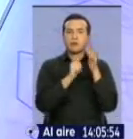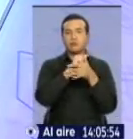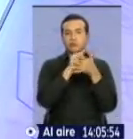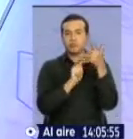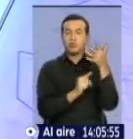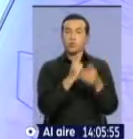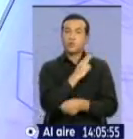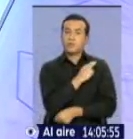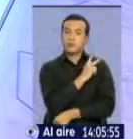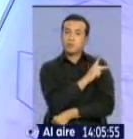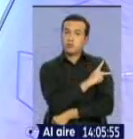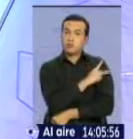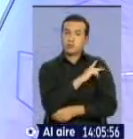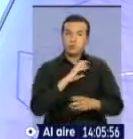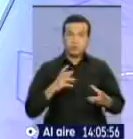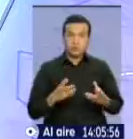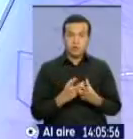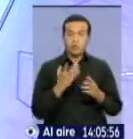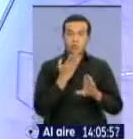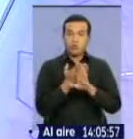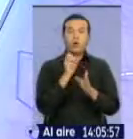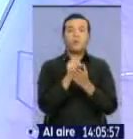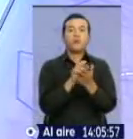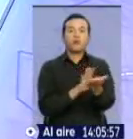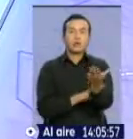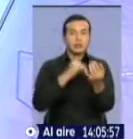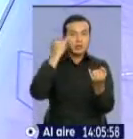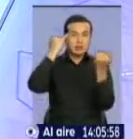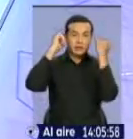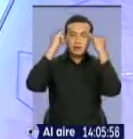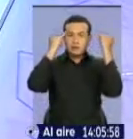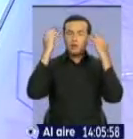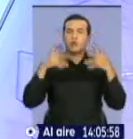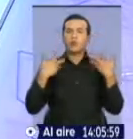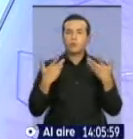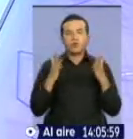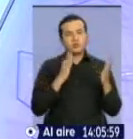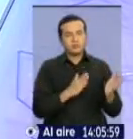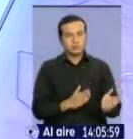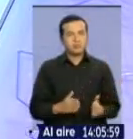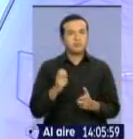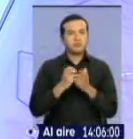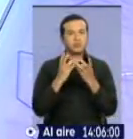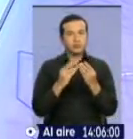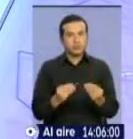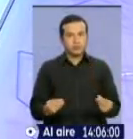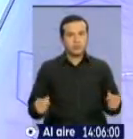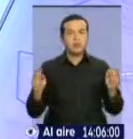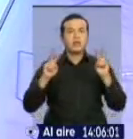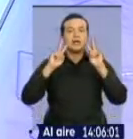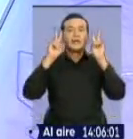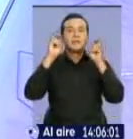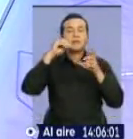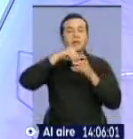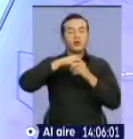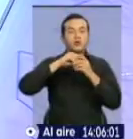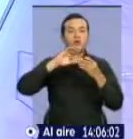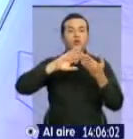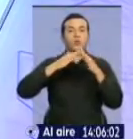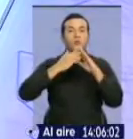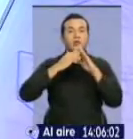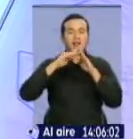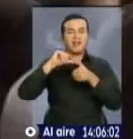y universitarios que presentarán sus proyectos e ideas como alternativa de solución a problemas dentro de la comunidad